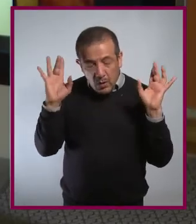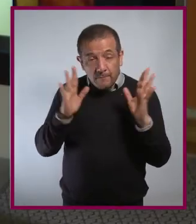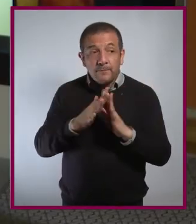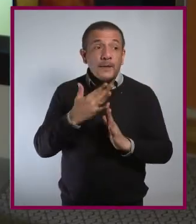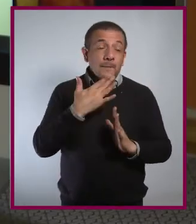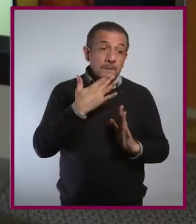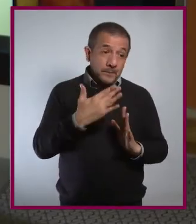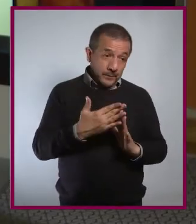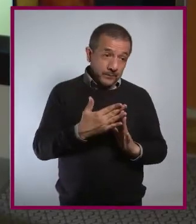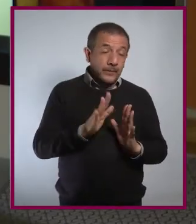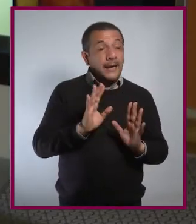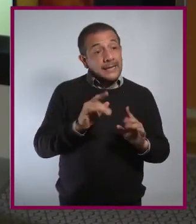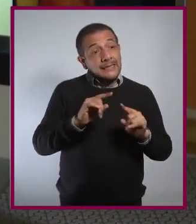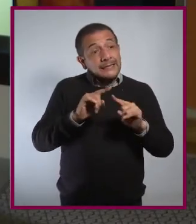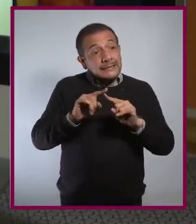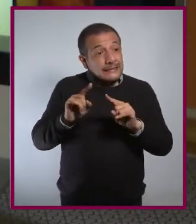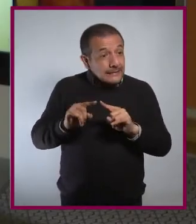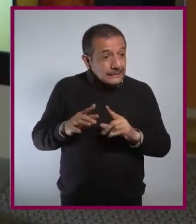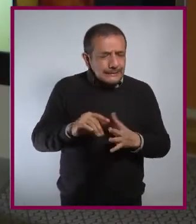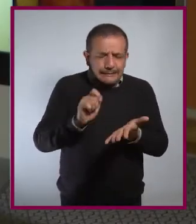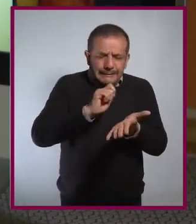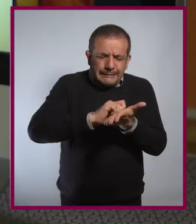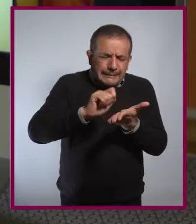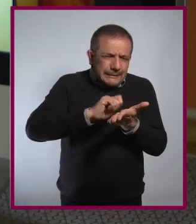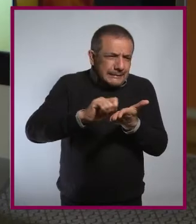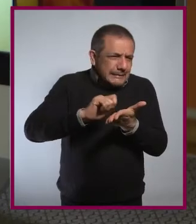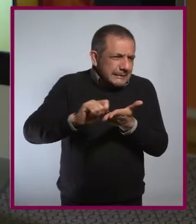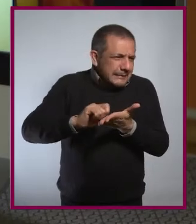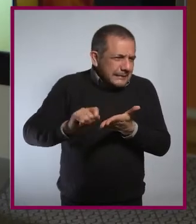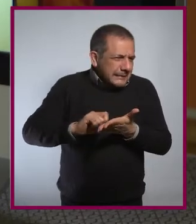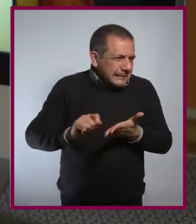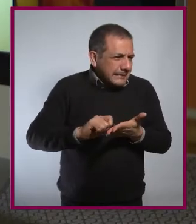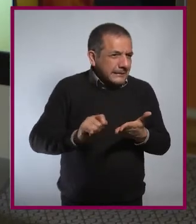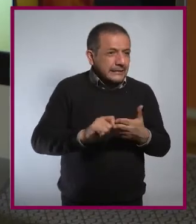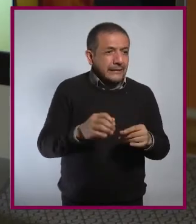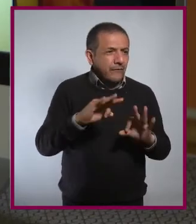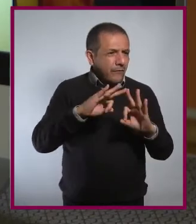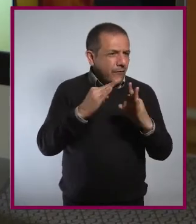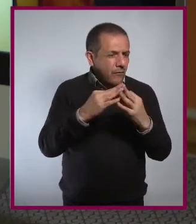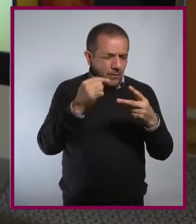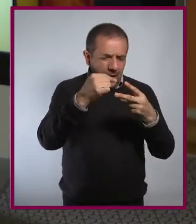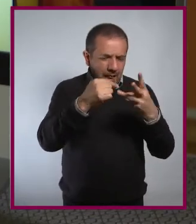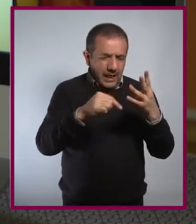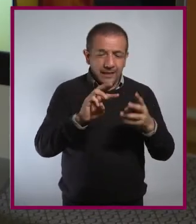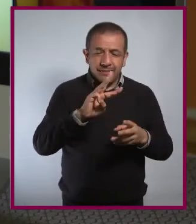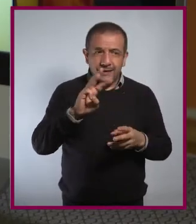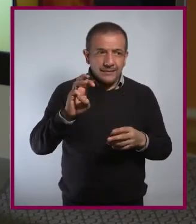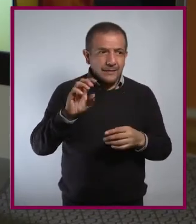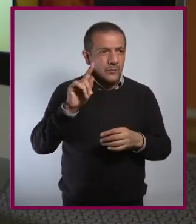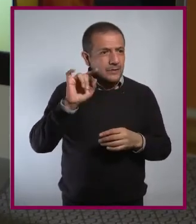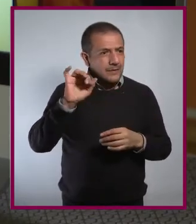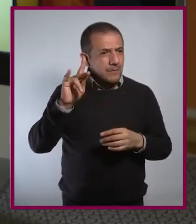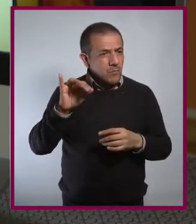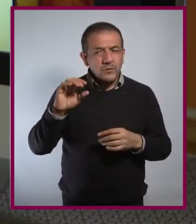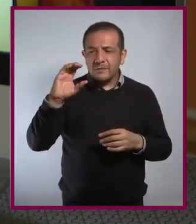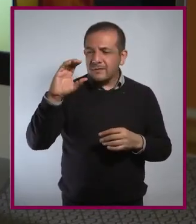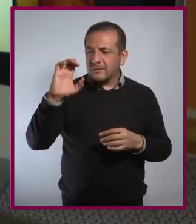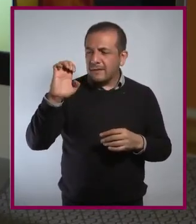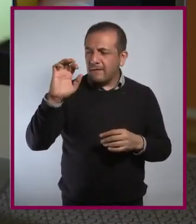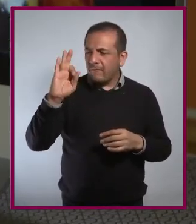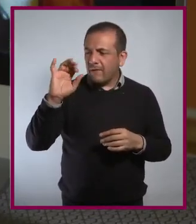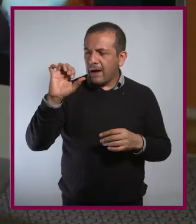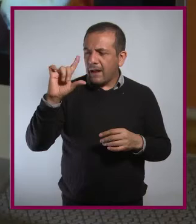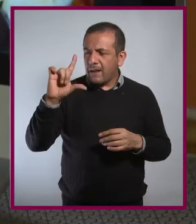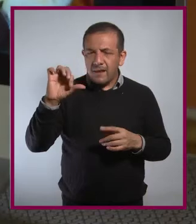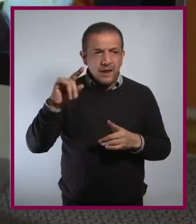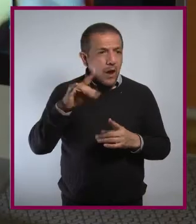el mundo de las cefaleas es muy amplio. Se han descrito más de 300 tipos de cefalea. Entonces, bueno, pues un dolor de cabeza